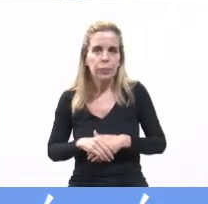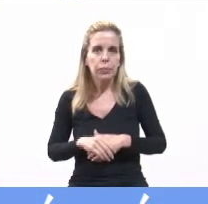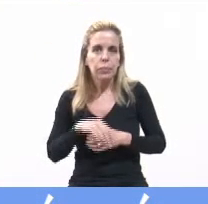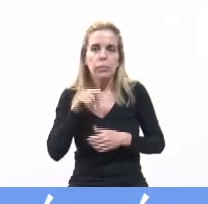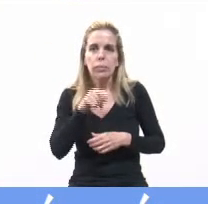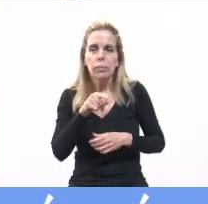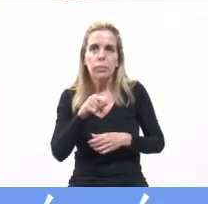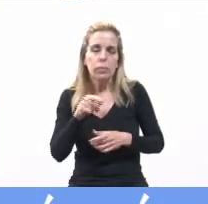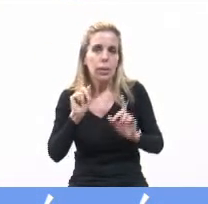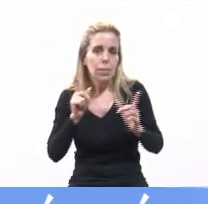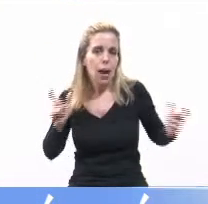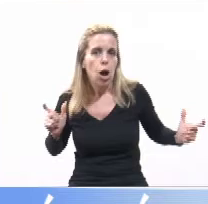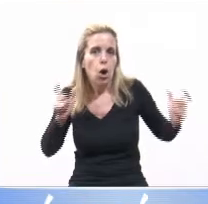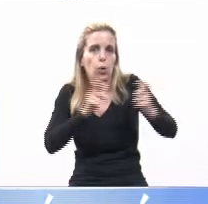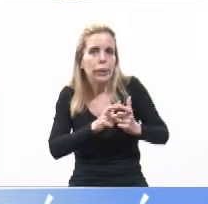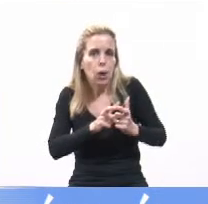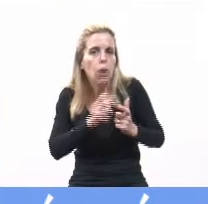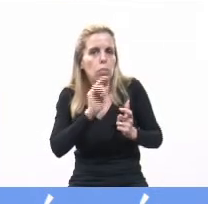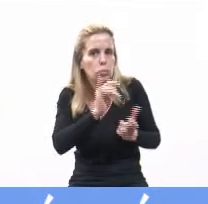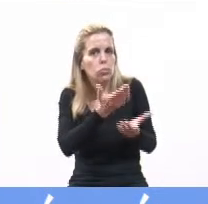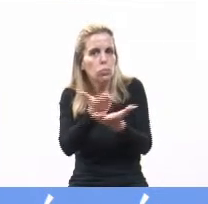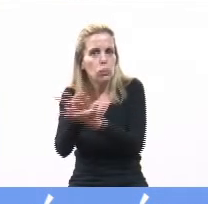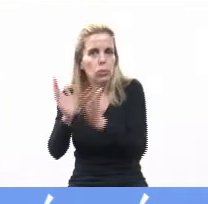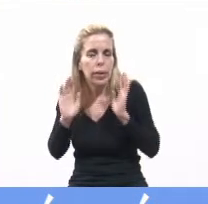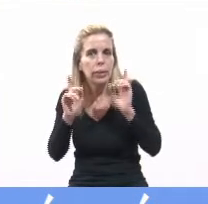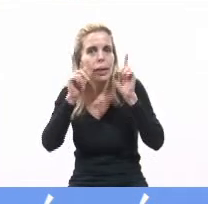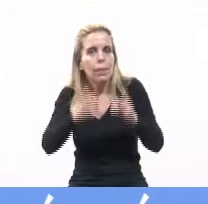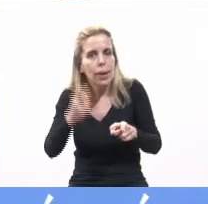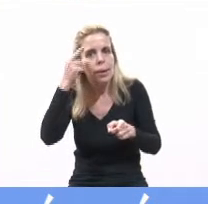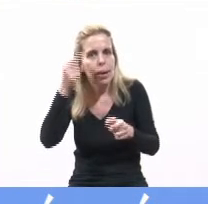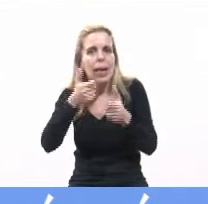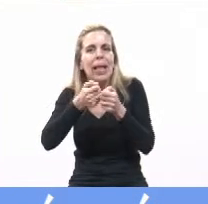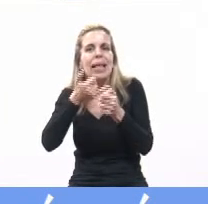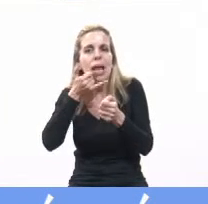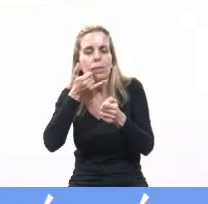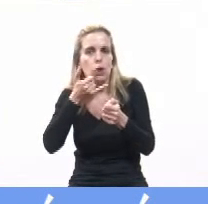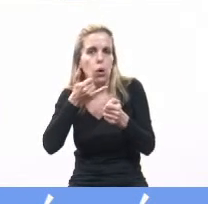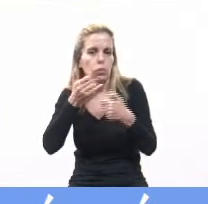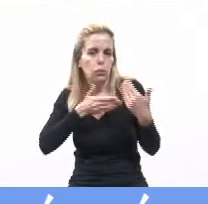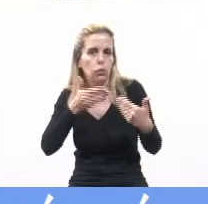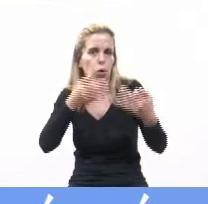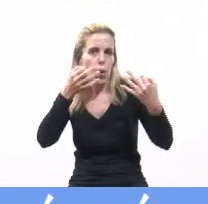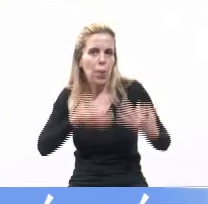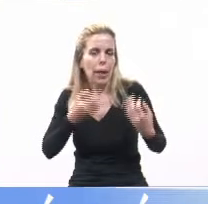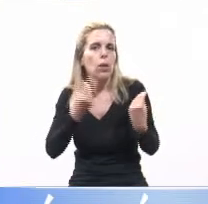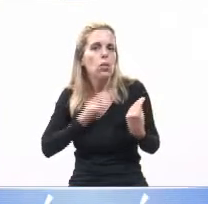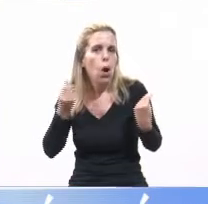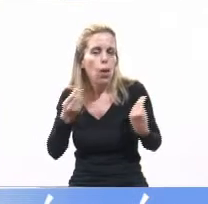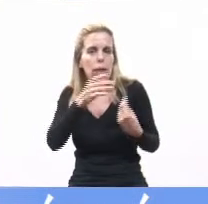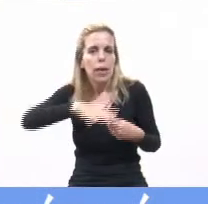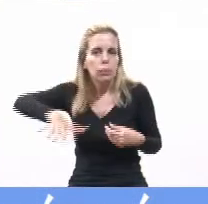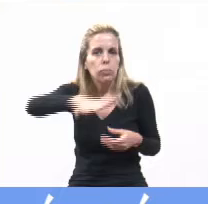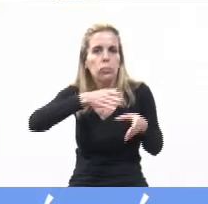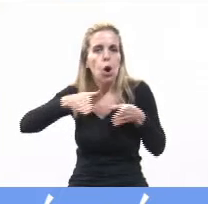que fue una exigencia de la Comisión de Seguimiento de las Privatizaciones, la cobertura en las rutas. Pero esto no se cumplió. Esto no se